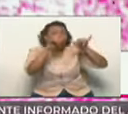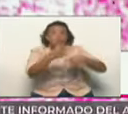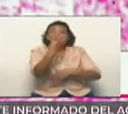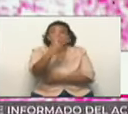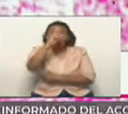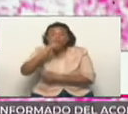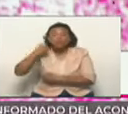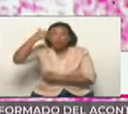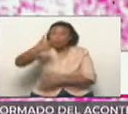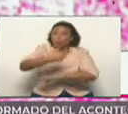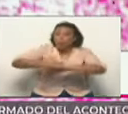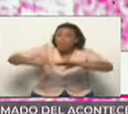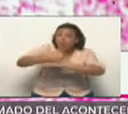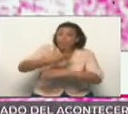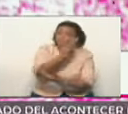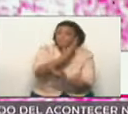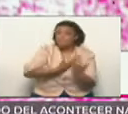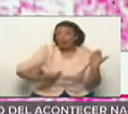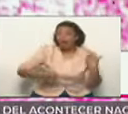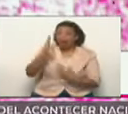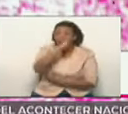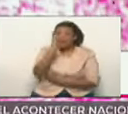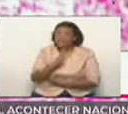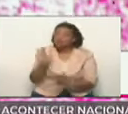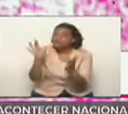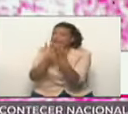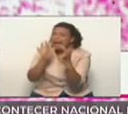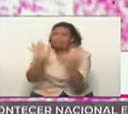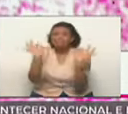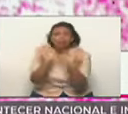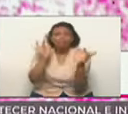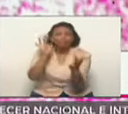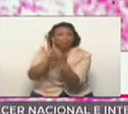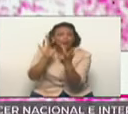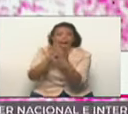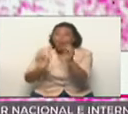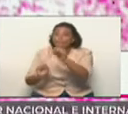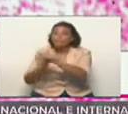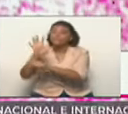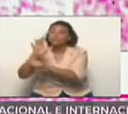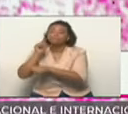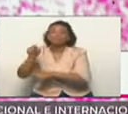4 años de su gobierno para que ni nos acercáramos a los BRICS.